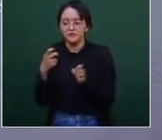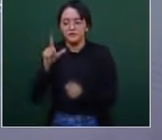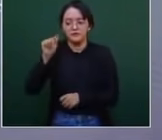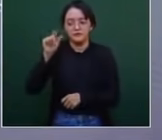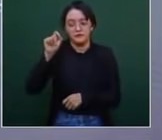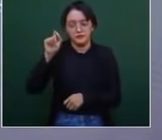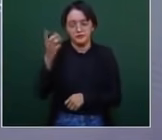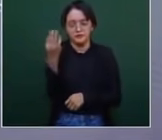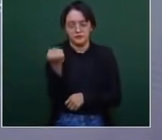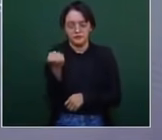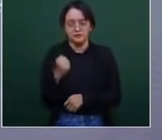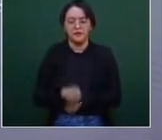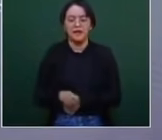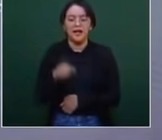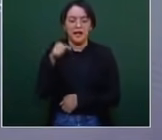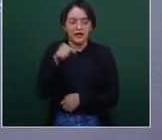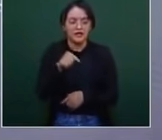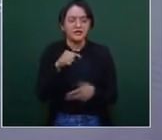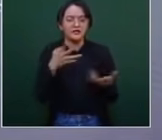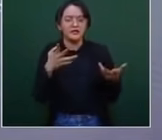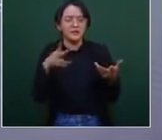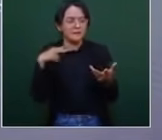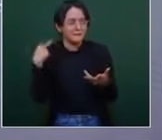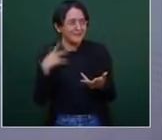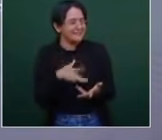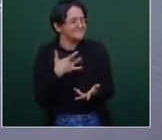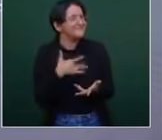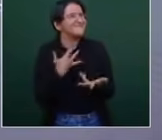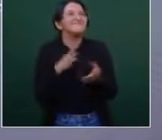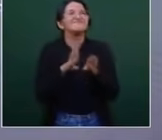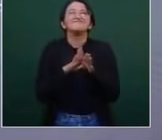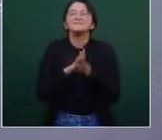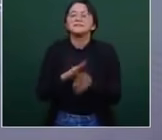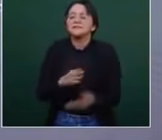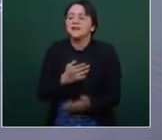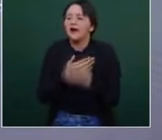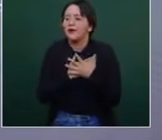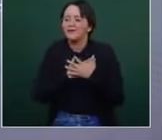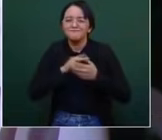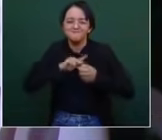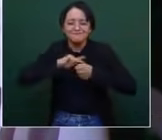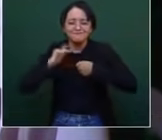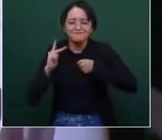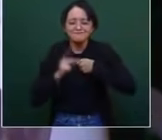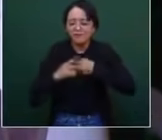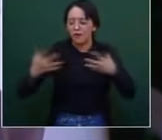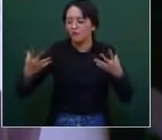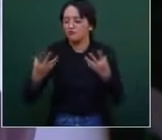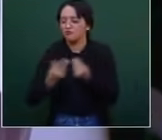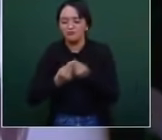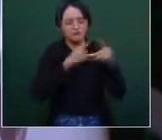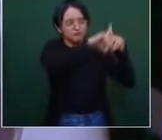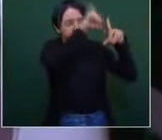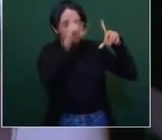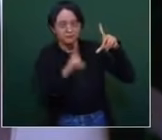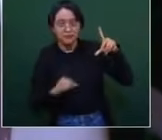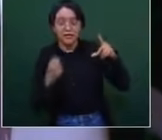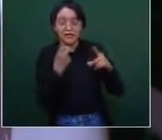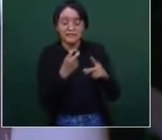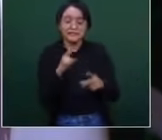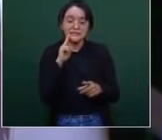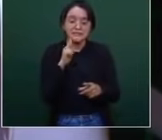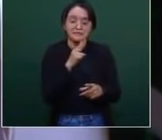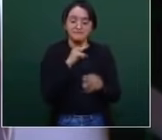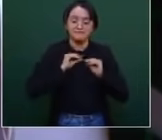invasión produjo un ambiente de patriotismo y de unidad nacional. De modo que al darse a conocer la noticia del